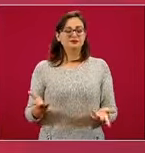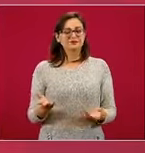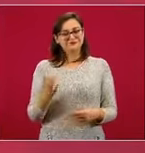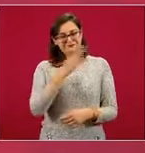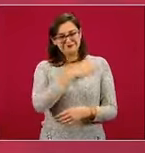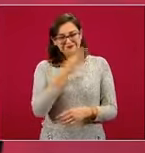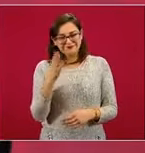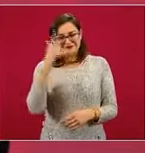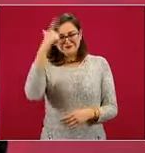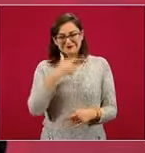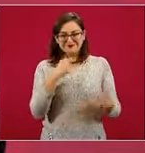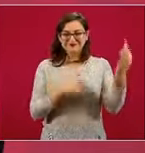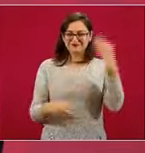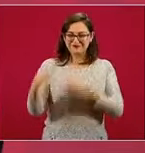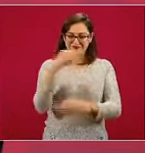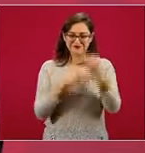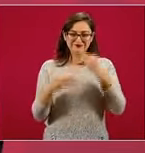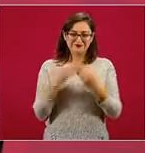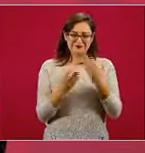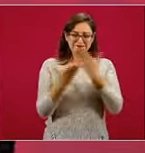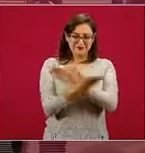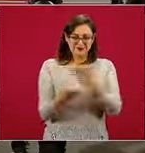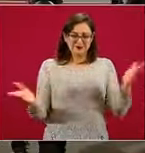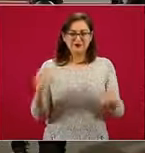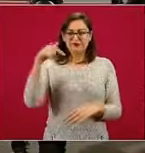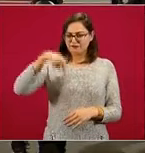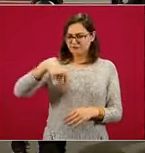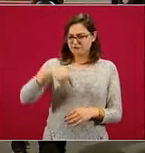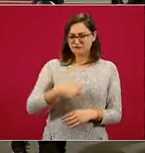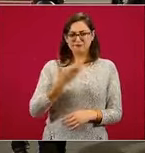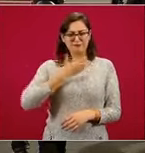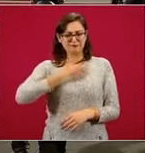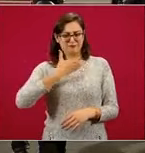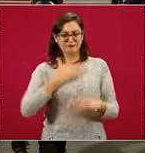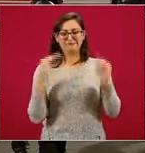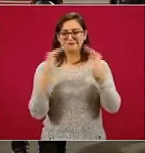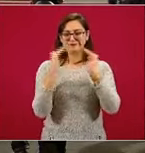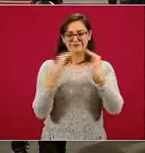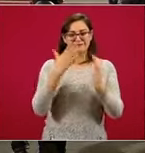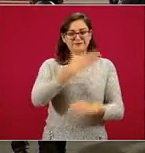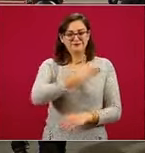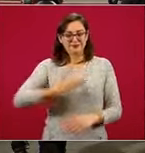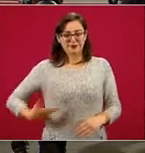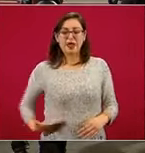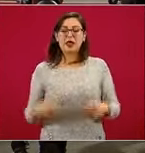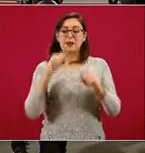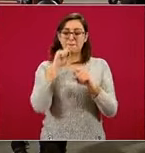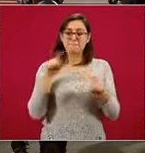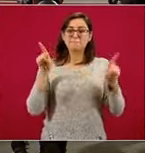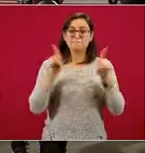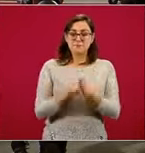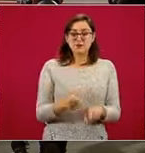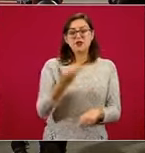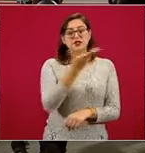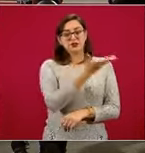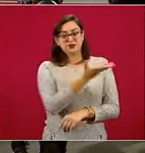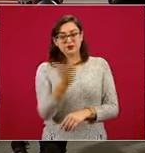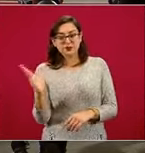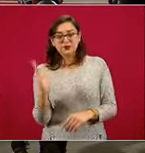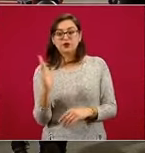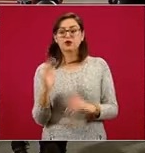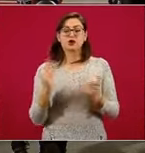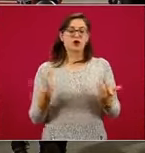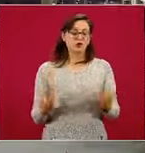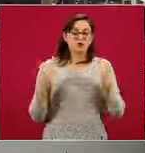buenas noches con todas y con todos aquí en Palacio Nacional, así como en sus domicilios o en sus lugares